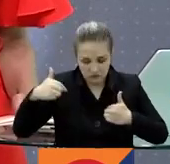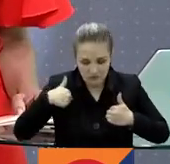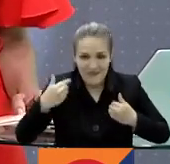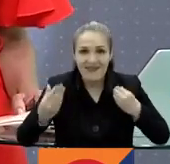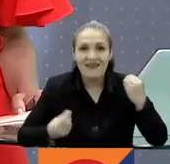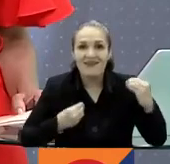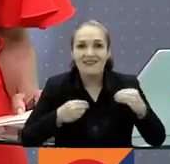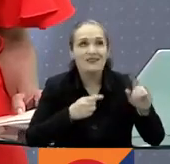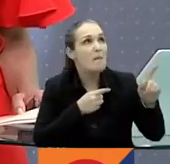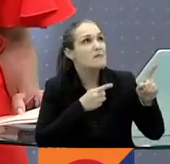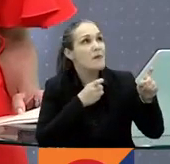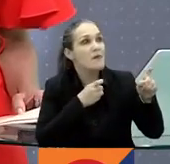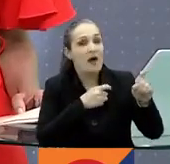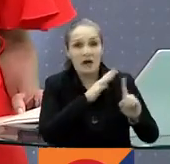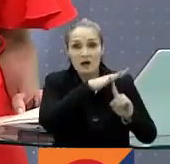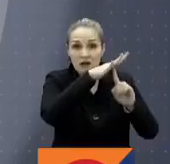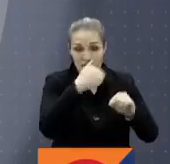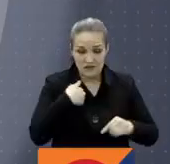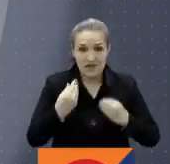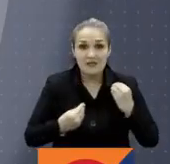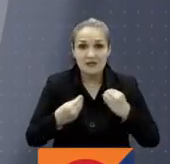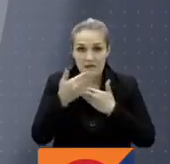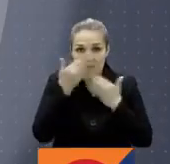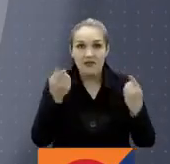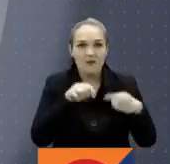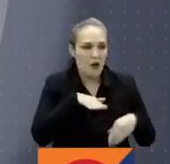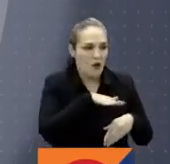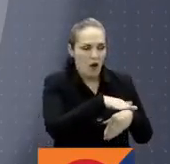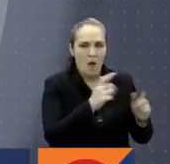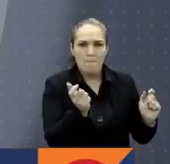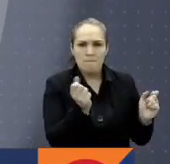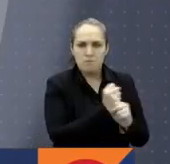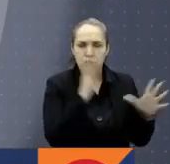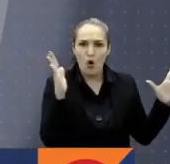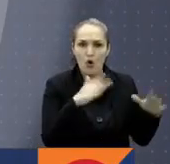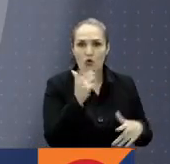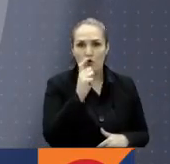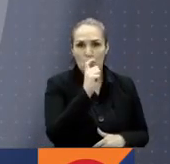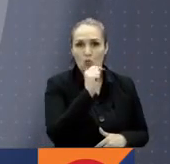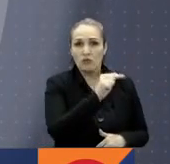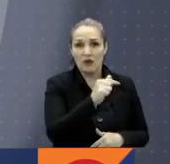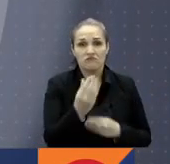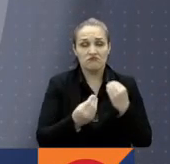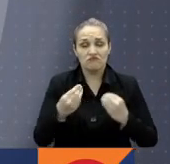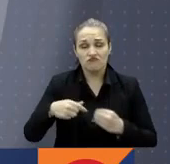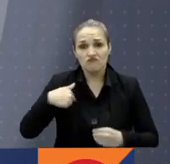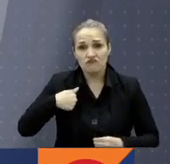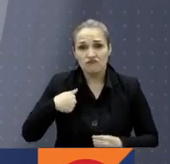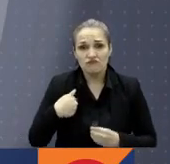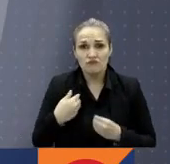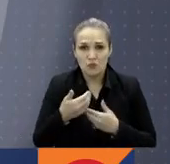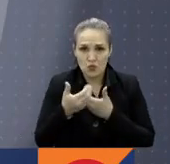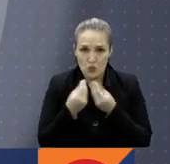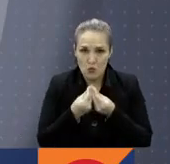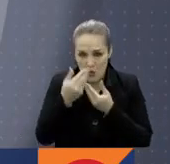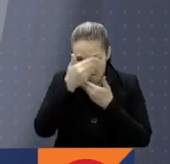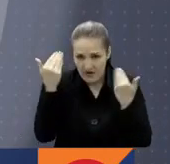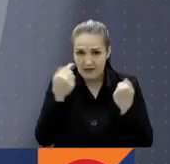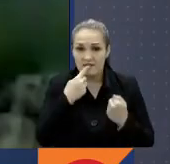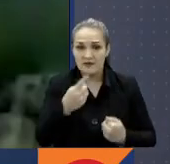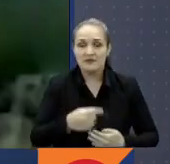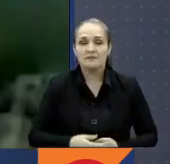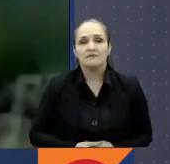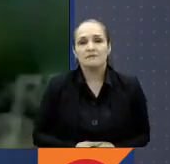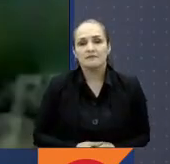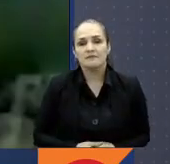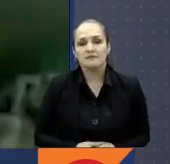del helicóptero del presidente Iván Duque y en la base militar de la Brigada 30 del Ejército en Norte de Santander. Golpes a las